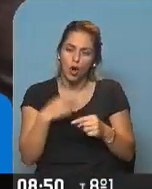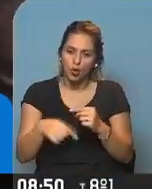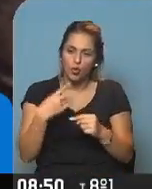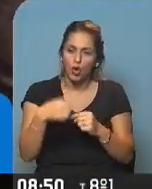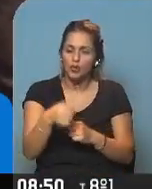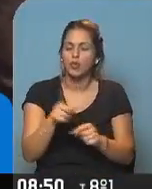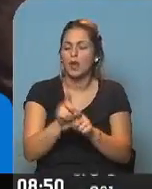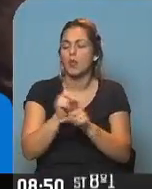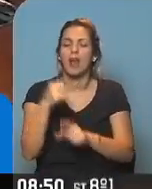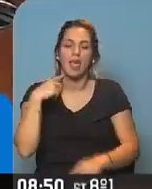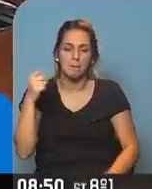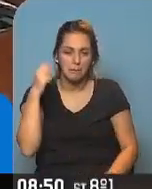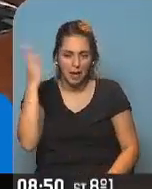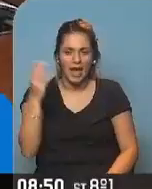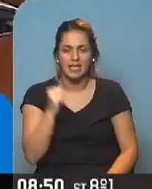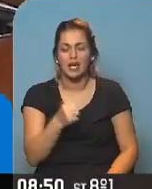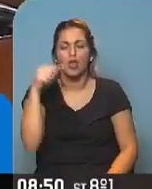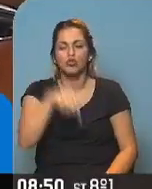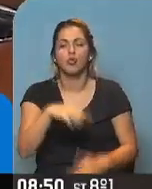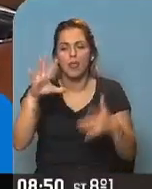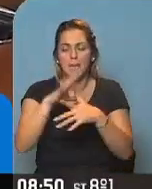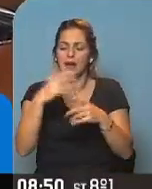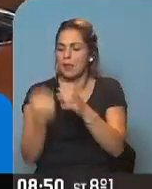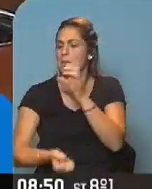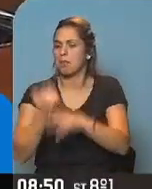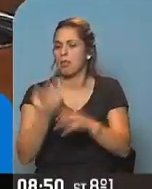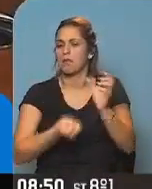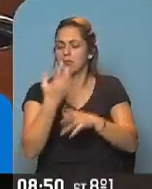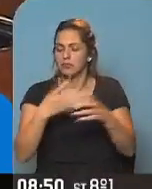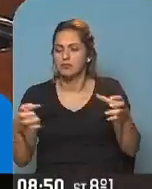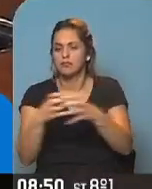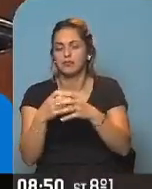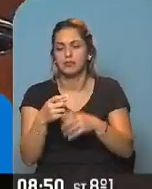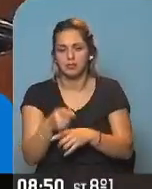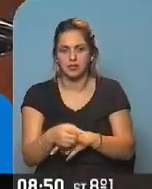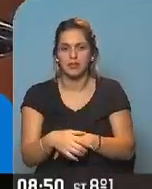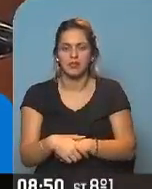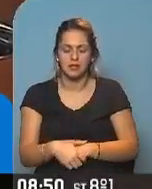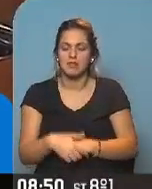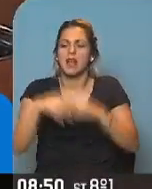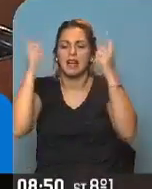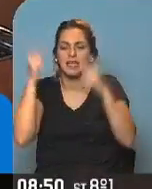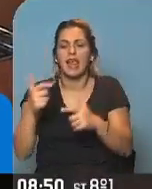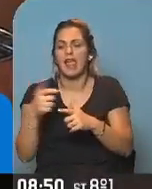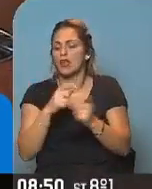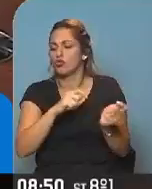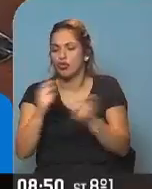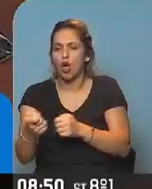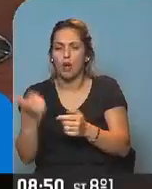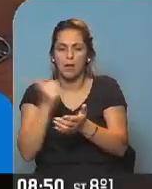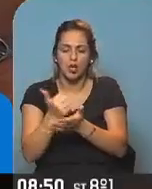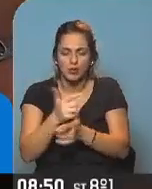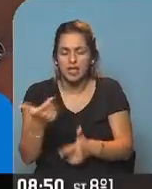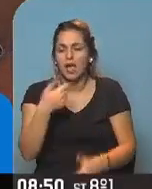dando en españa' en sudamérica de creación de juntas para reemplazar al rey que no es dar a bahía todo el estado español